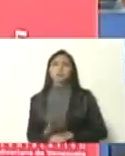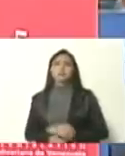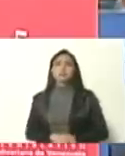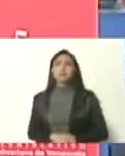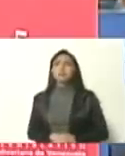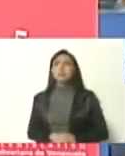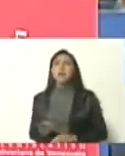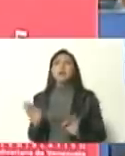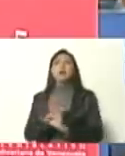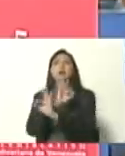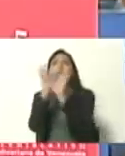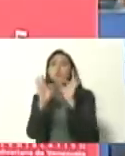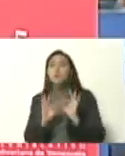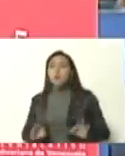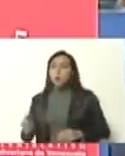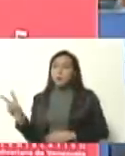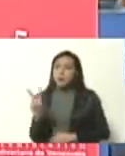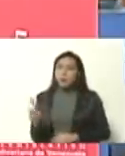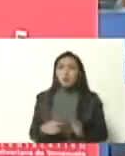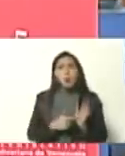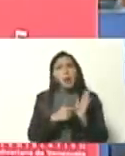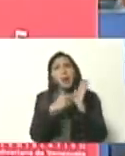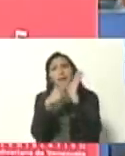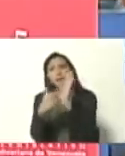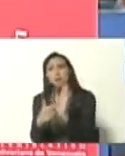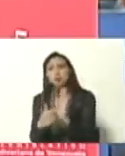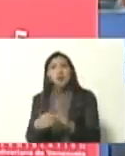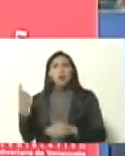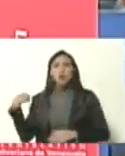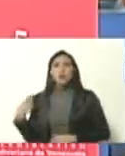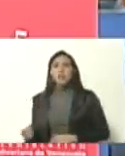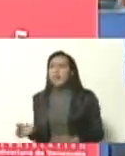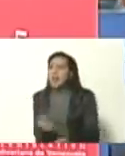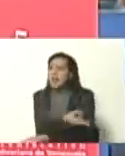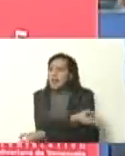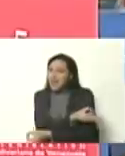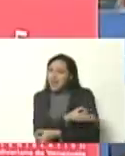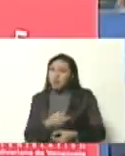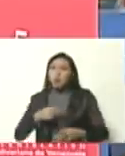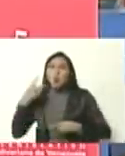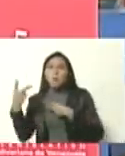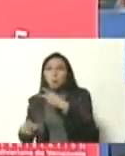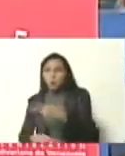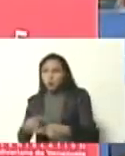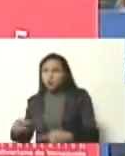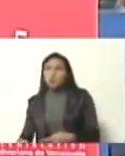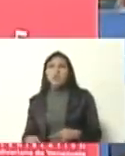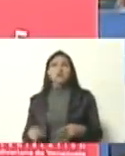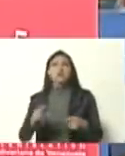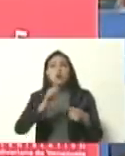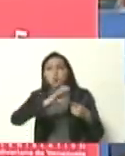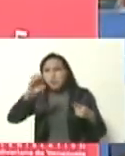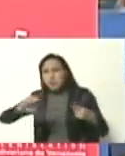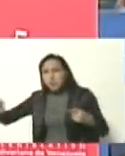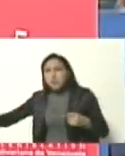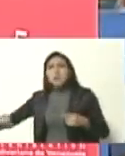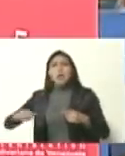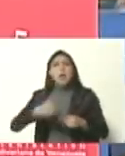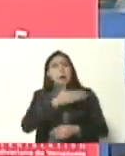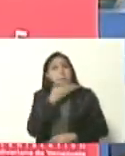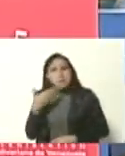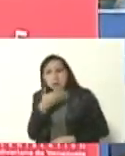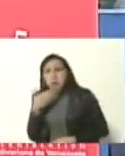modelo venezolano que ha demostrado tener éxito en el proceso de aplanamiento de la curva